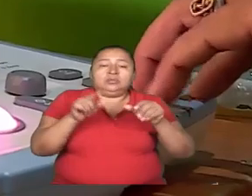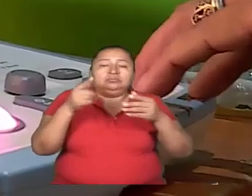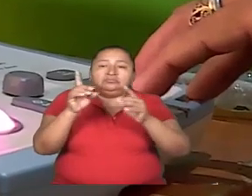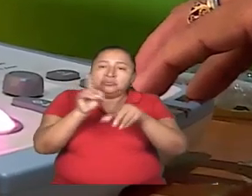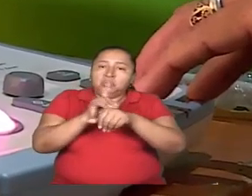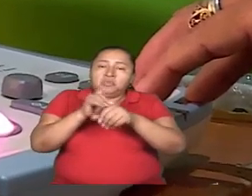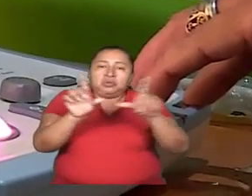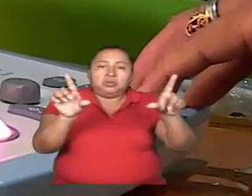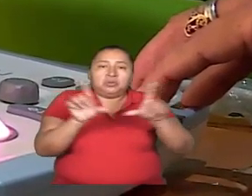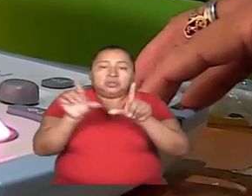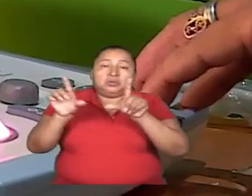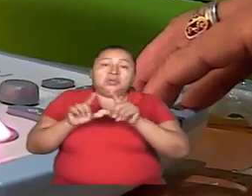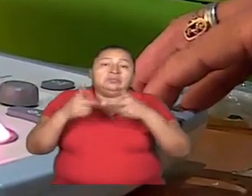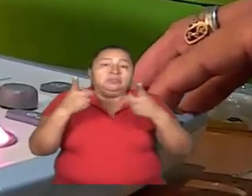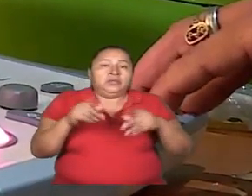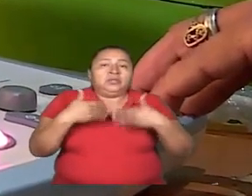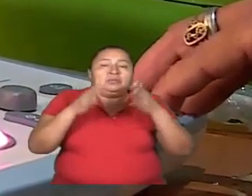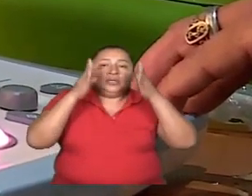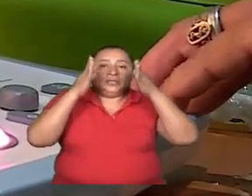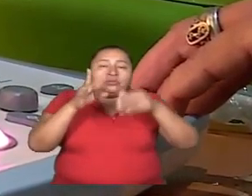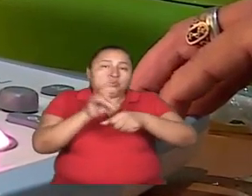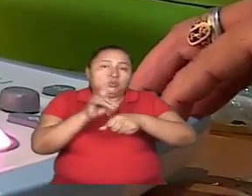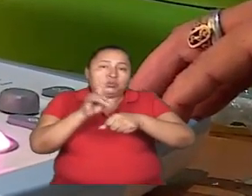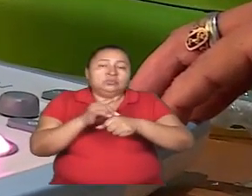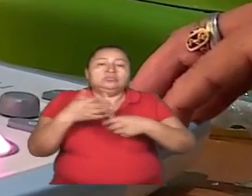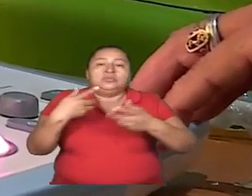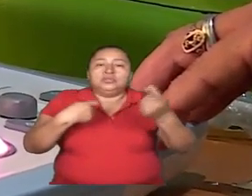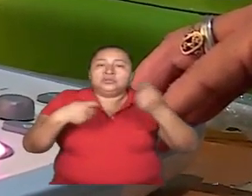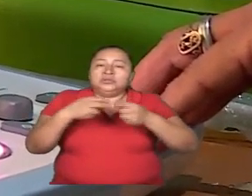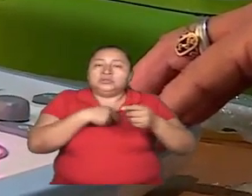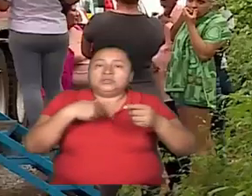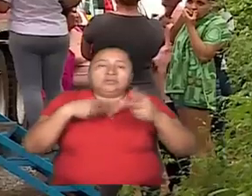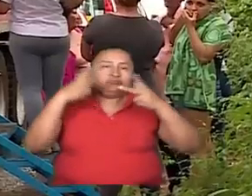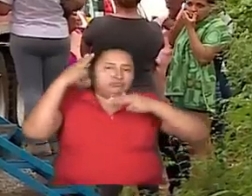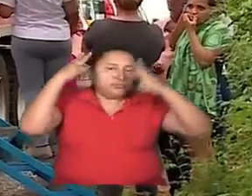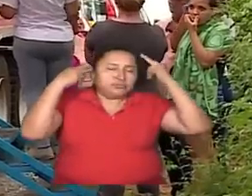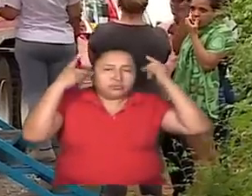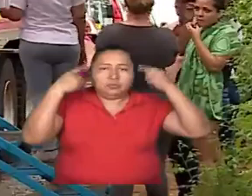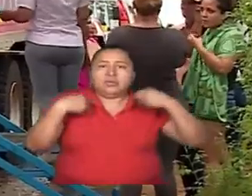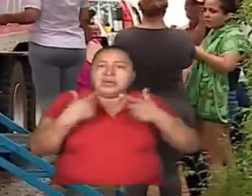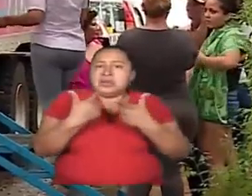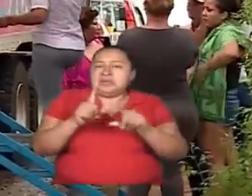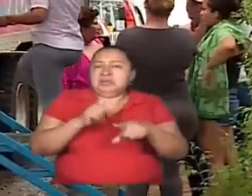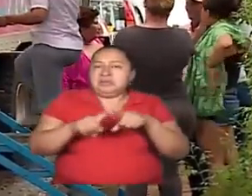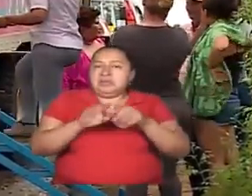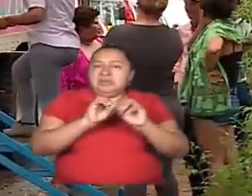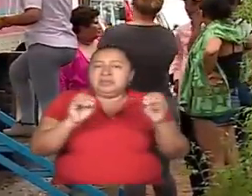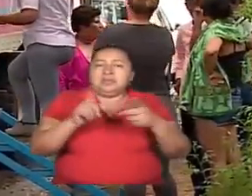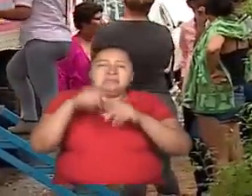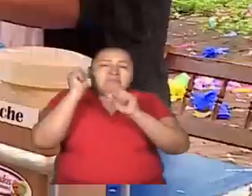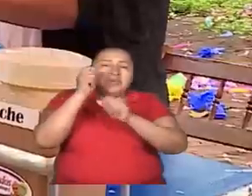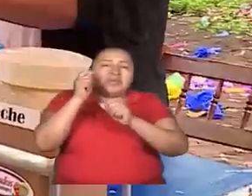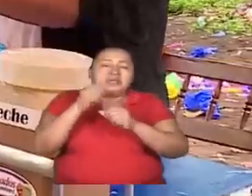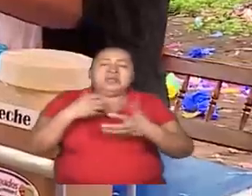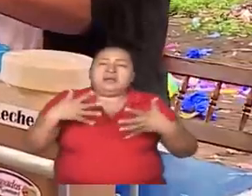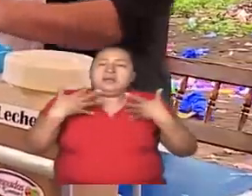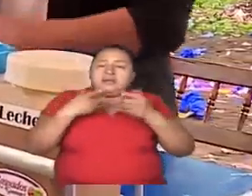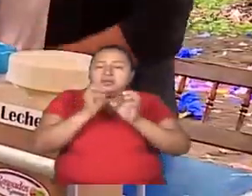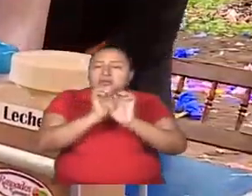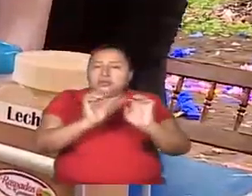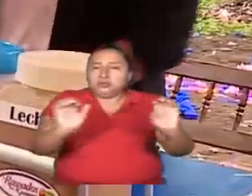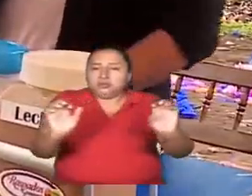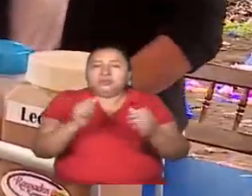clínicas. Además de las atenciones médicas, se realizaron cortes de cabello completamente gratis y hubo piñatas llenando de alegría a los